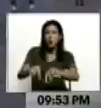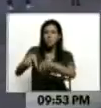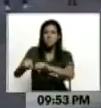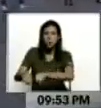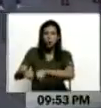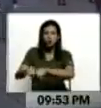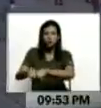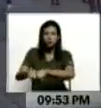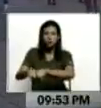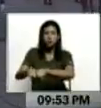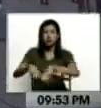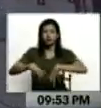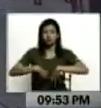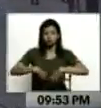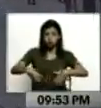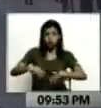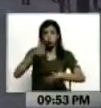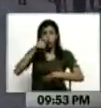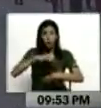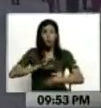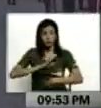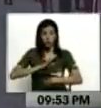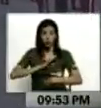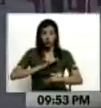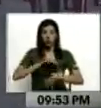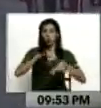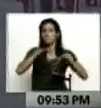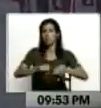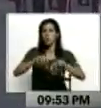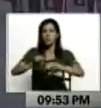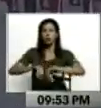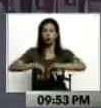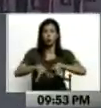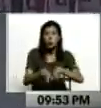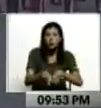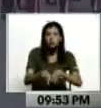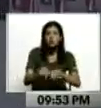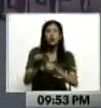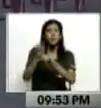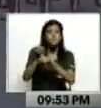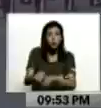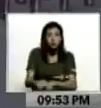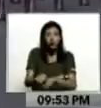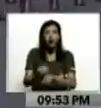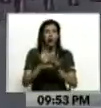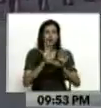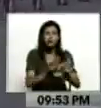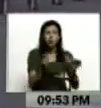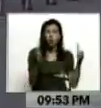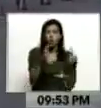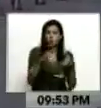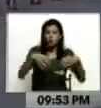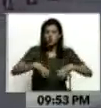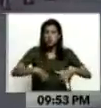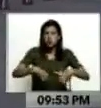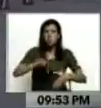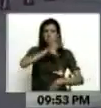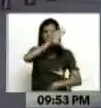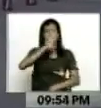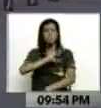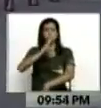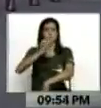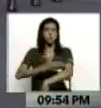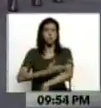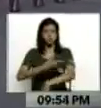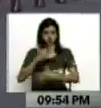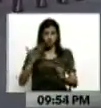riquezas de los pueblos los que explotaron y explotan a los pueblos La burguesía